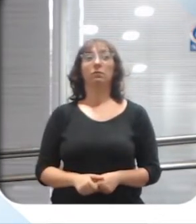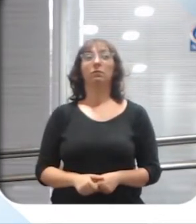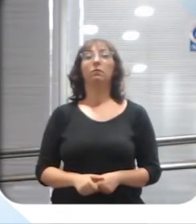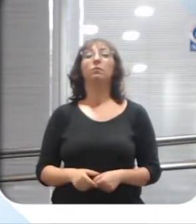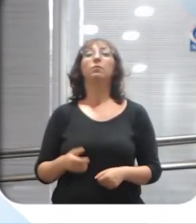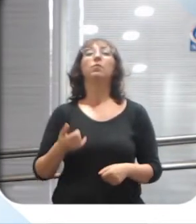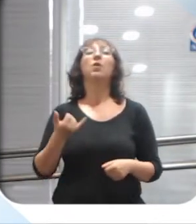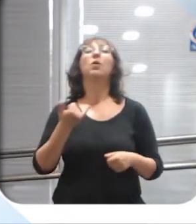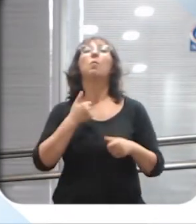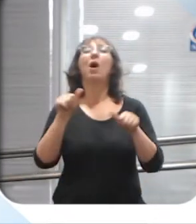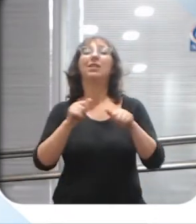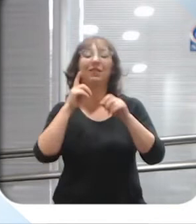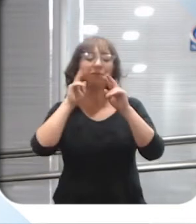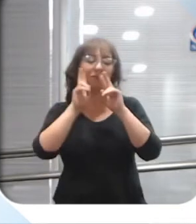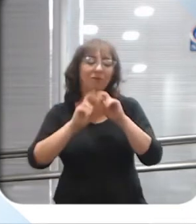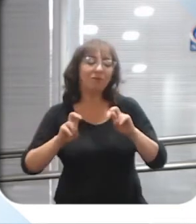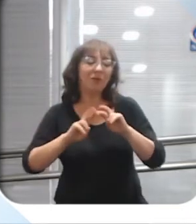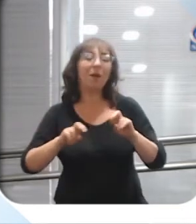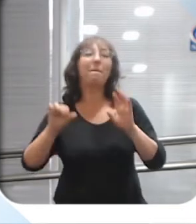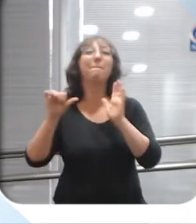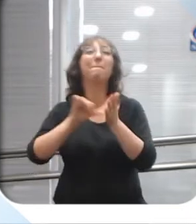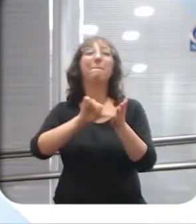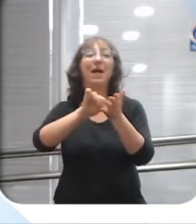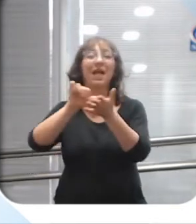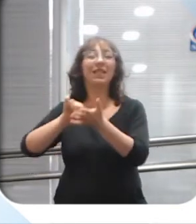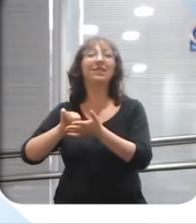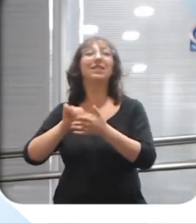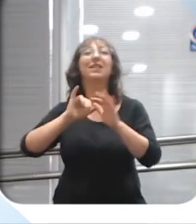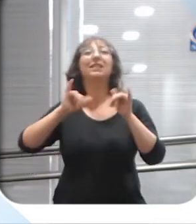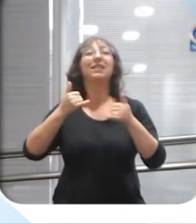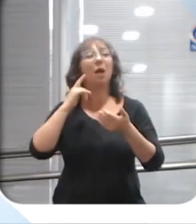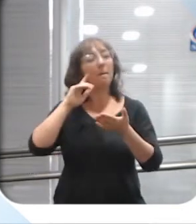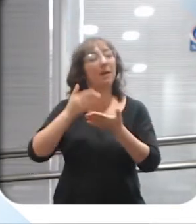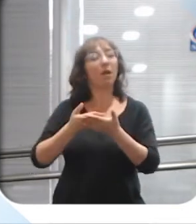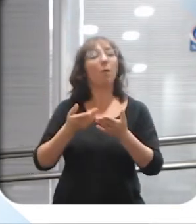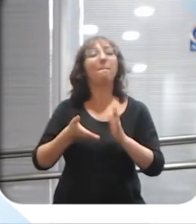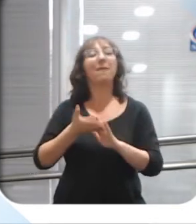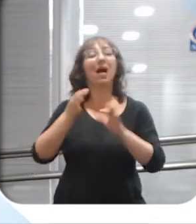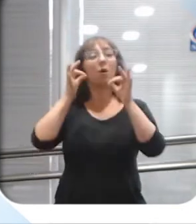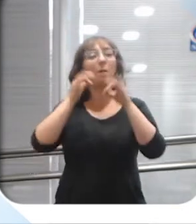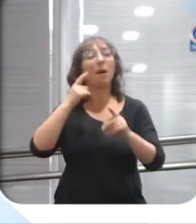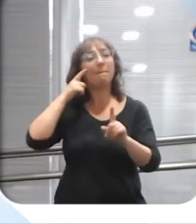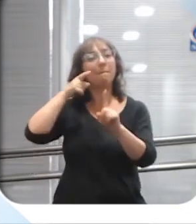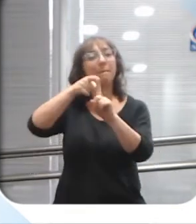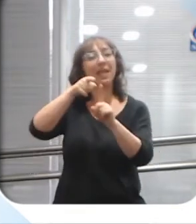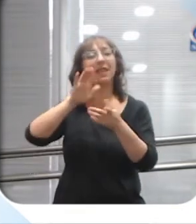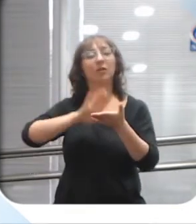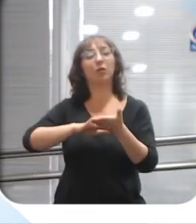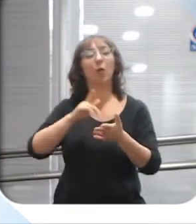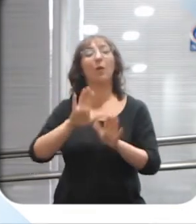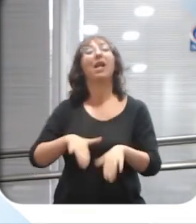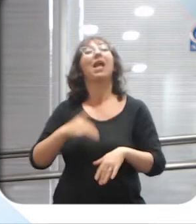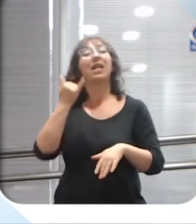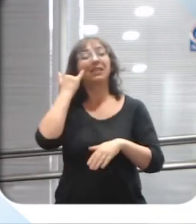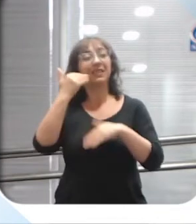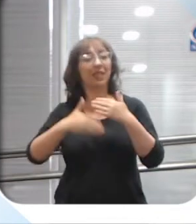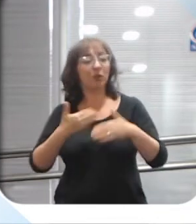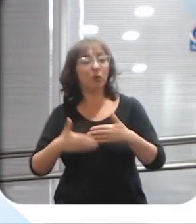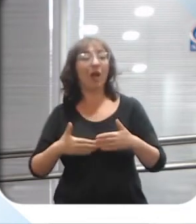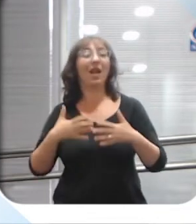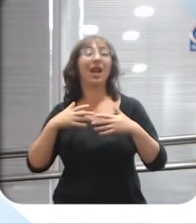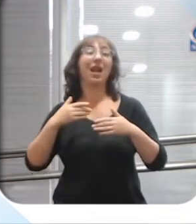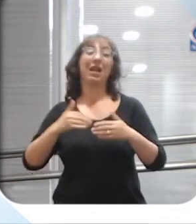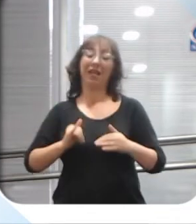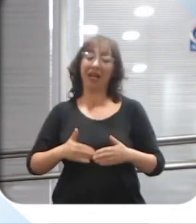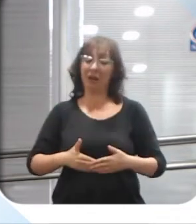como hacer una revisión de las cosas que los países se plantearon de alguna manera como cumplir en materia de salud sexual y reproductiva y en educación sexual